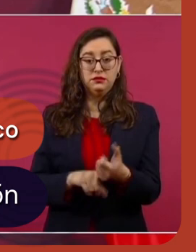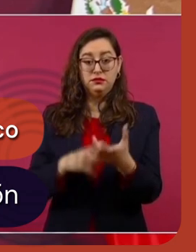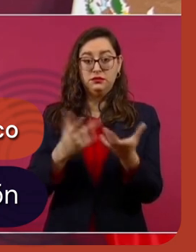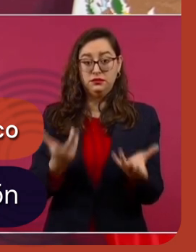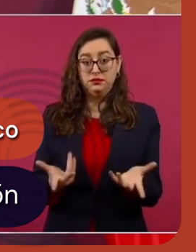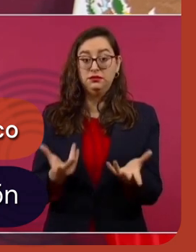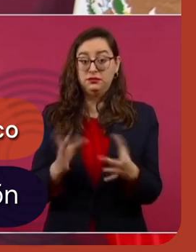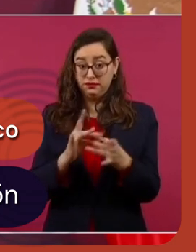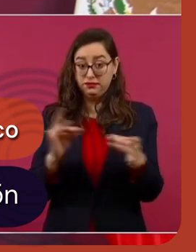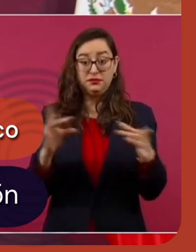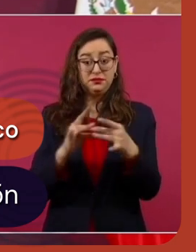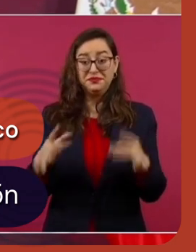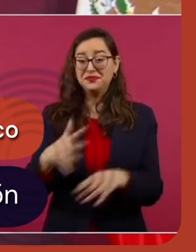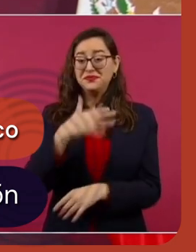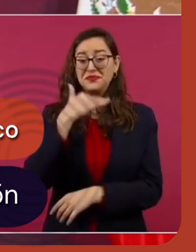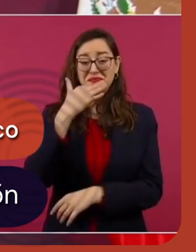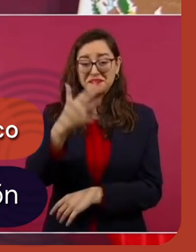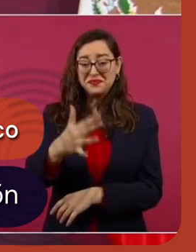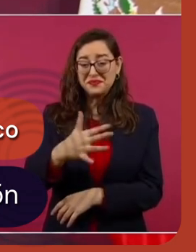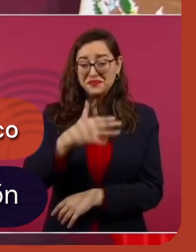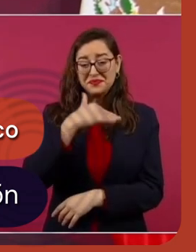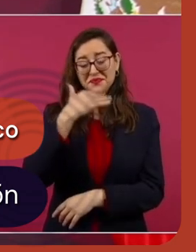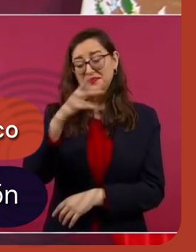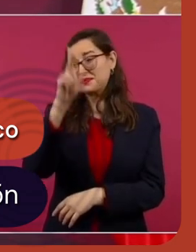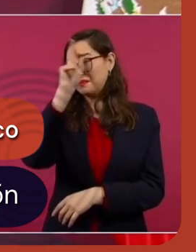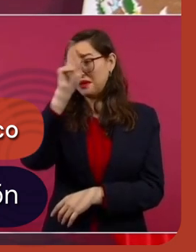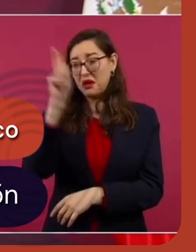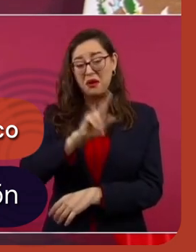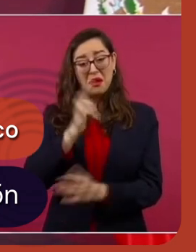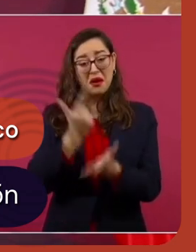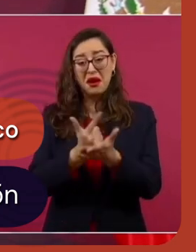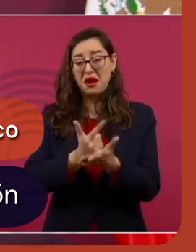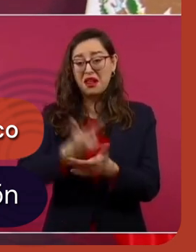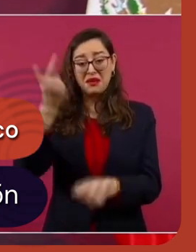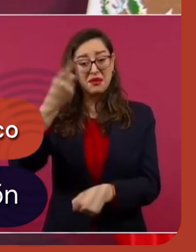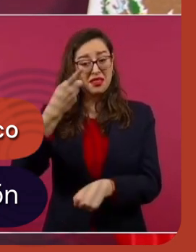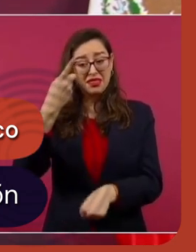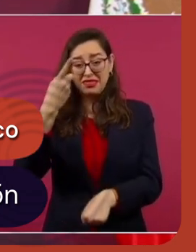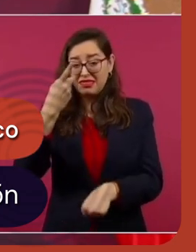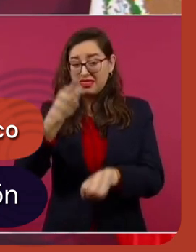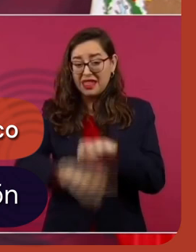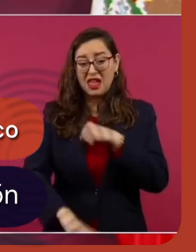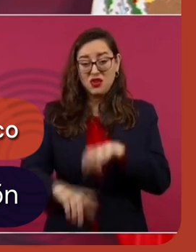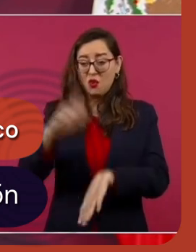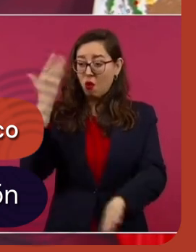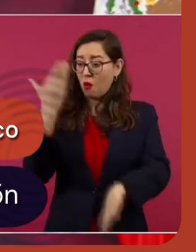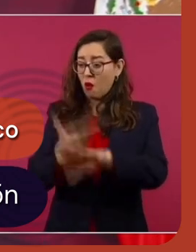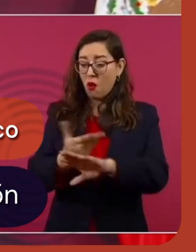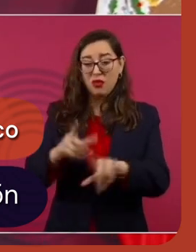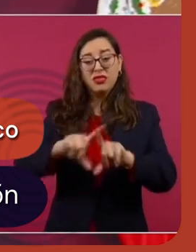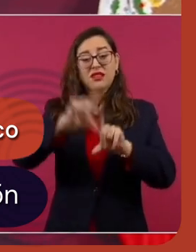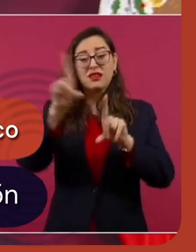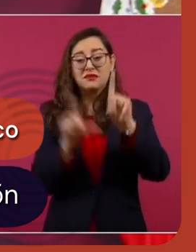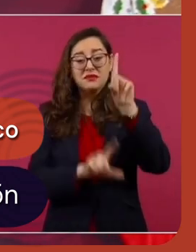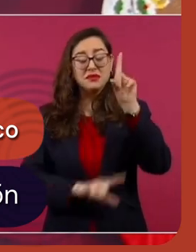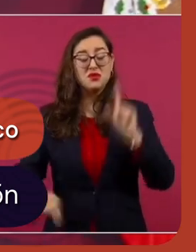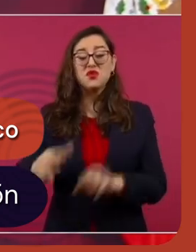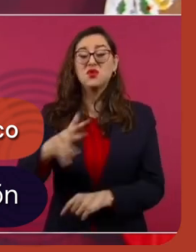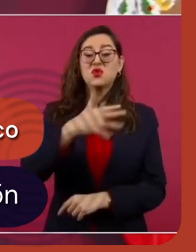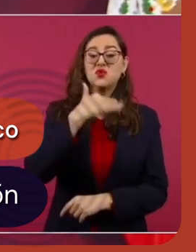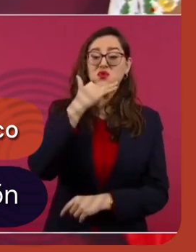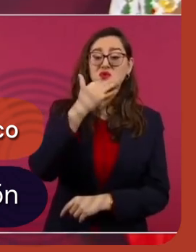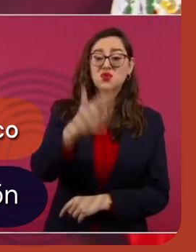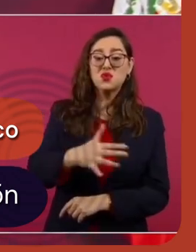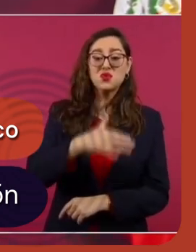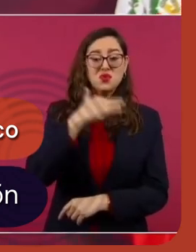el cáncer de la corrupción, que nada había dañado más a México que